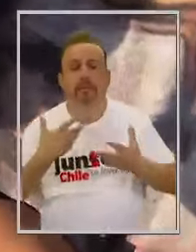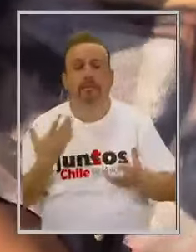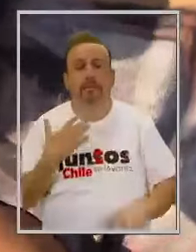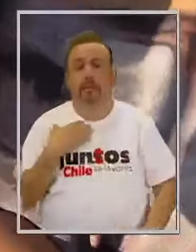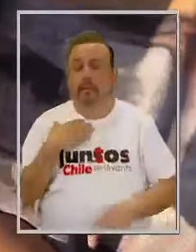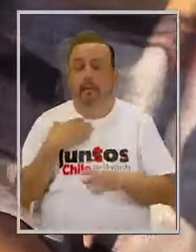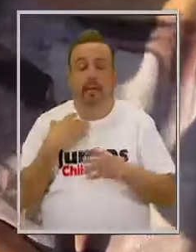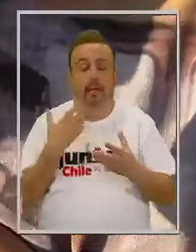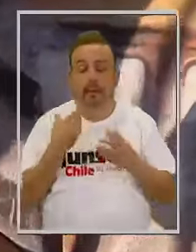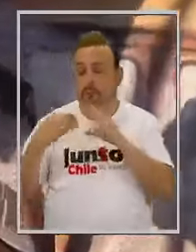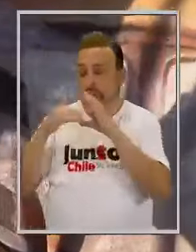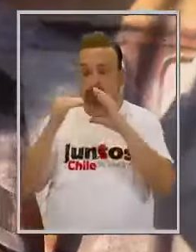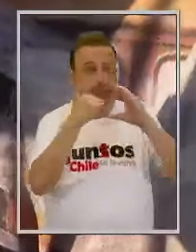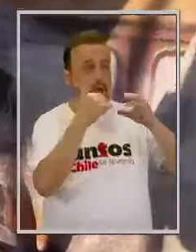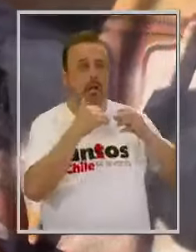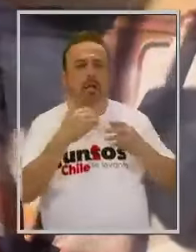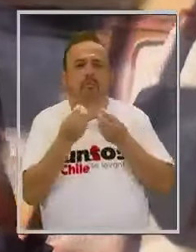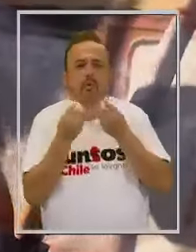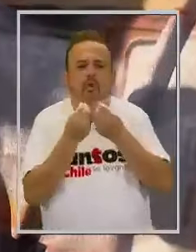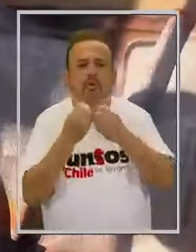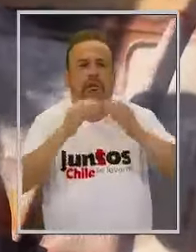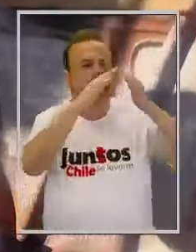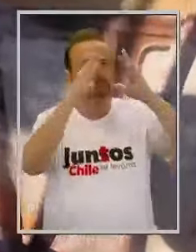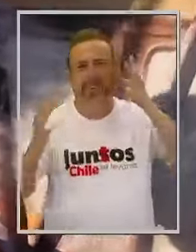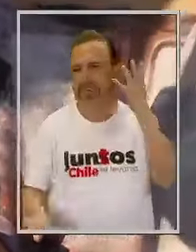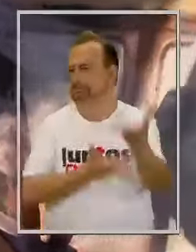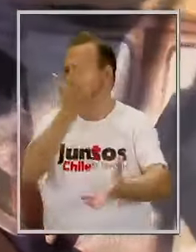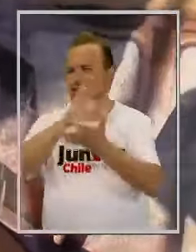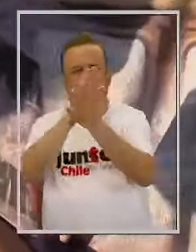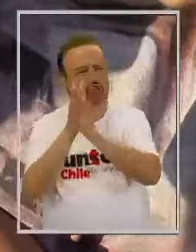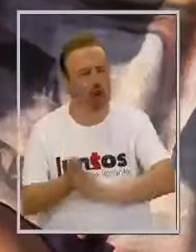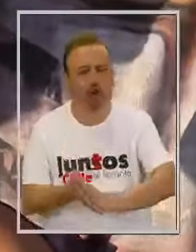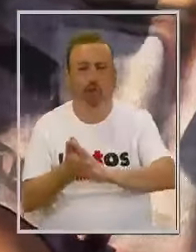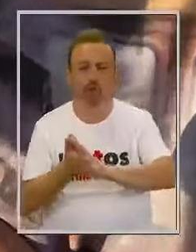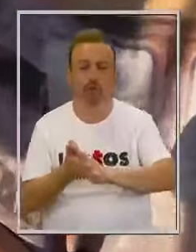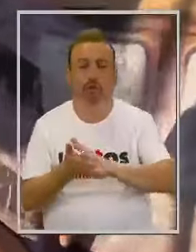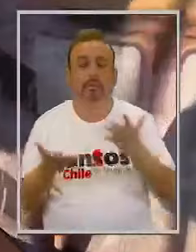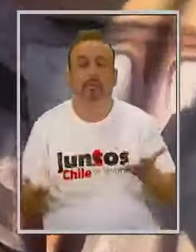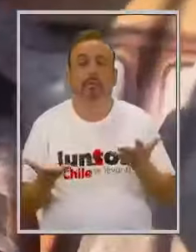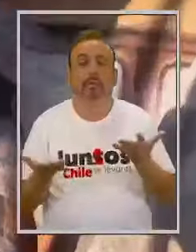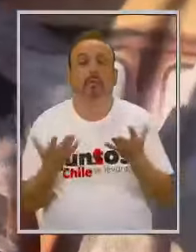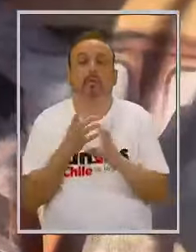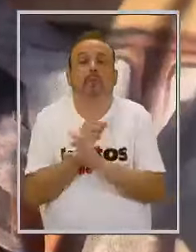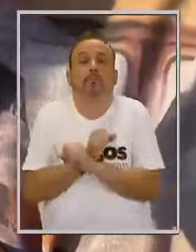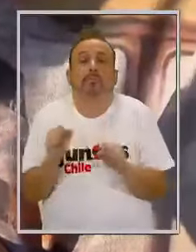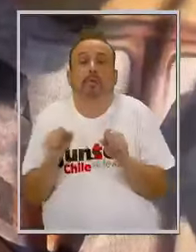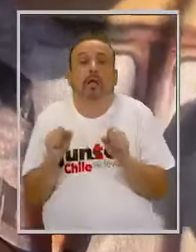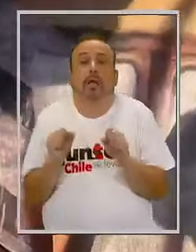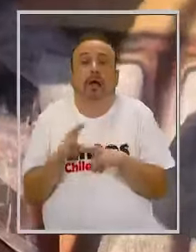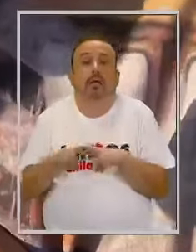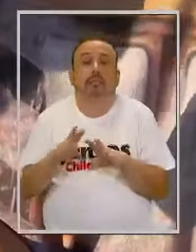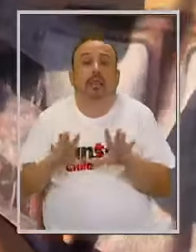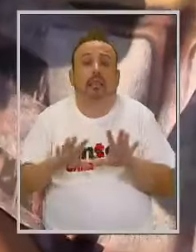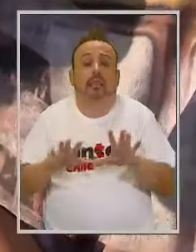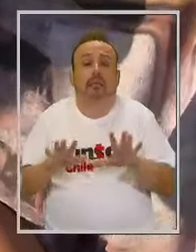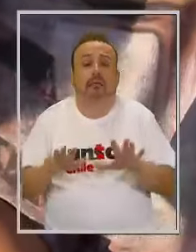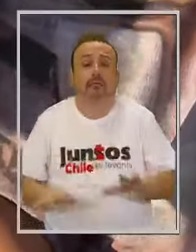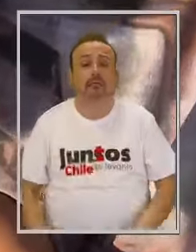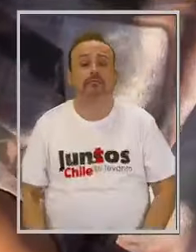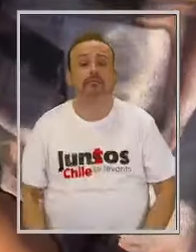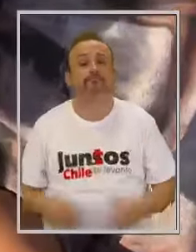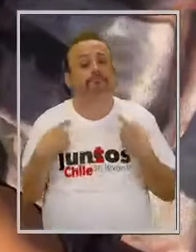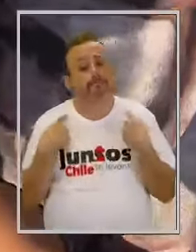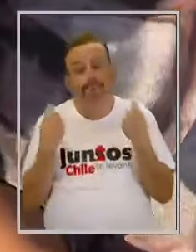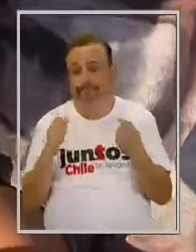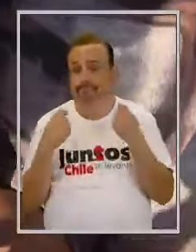estaba incendiándose todo, que se estaba incendiando todo, ¿no? No se podía hacer nada más que